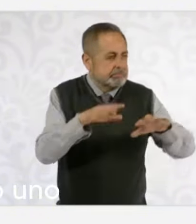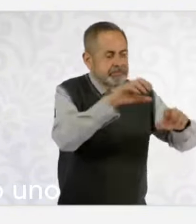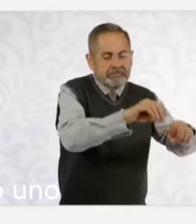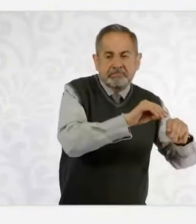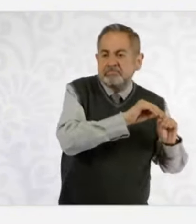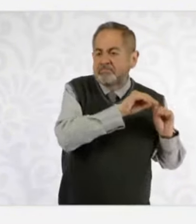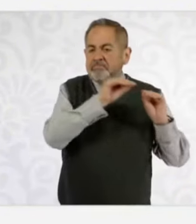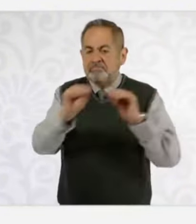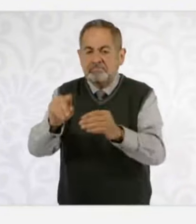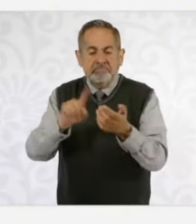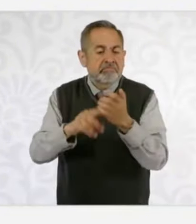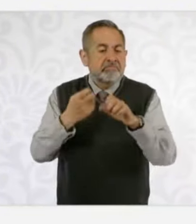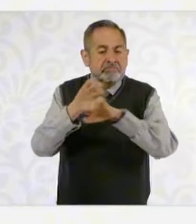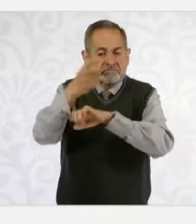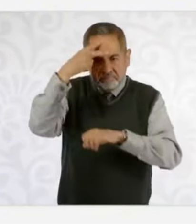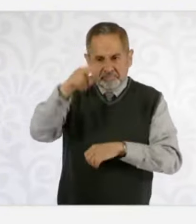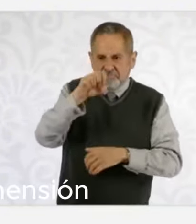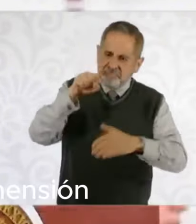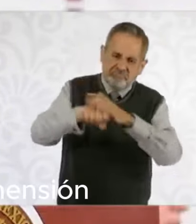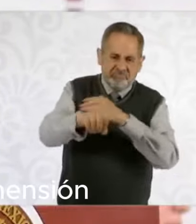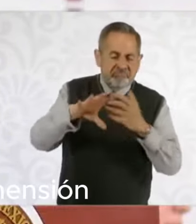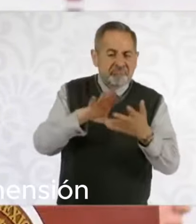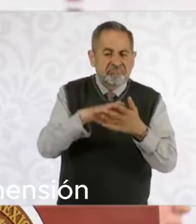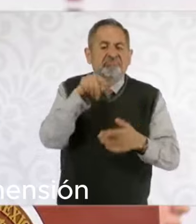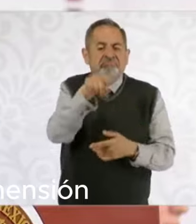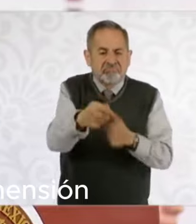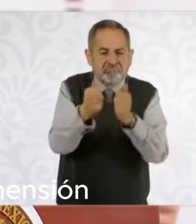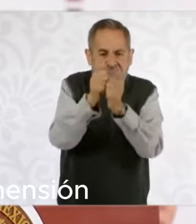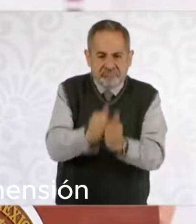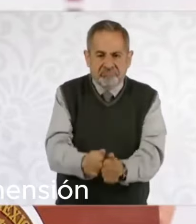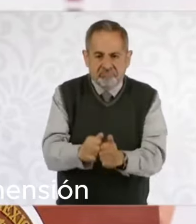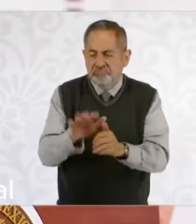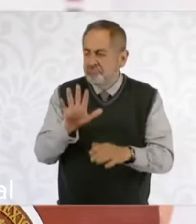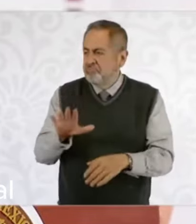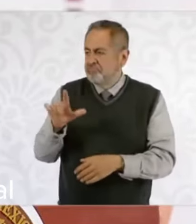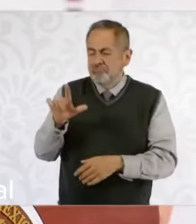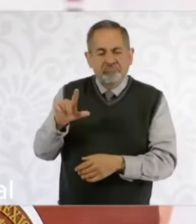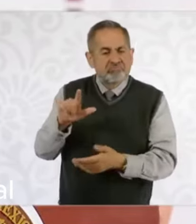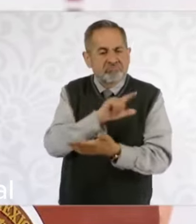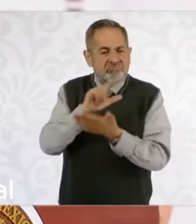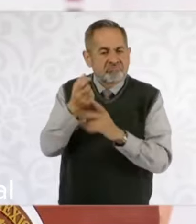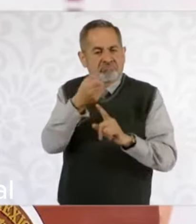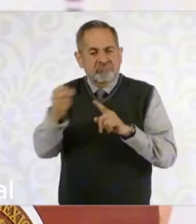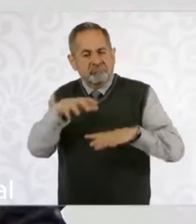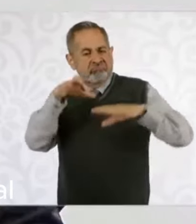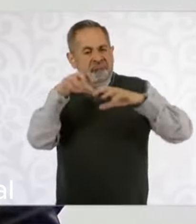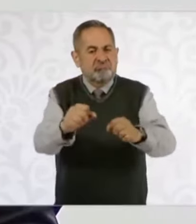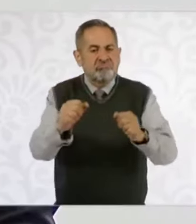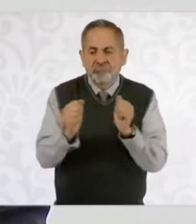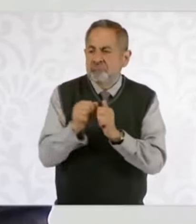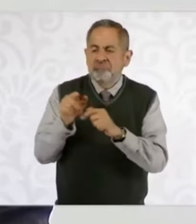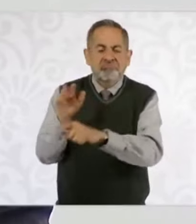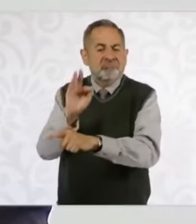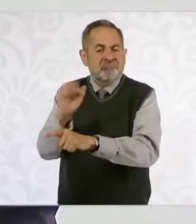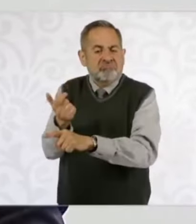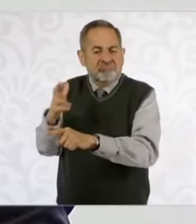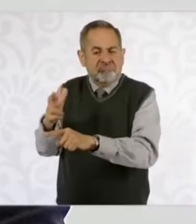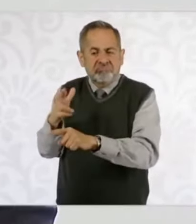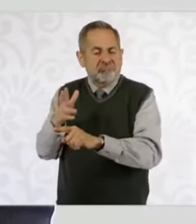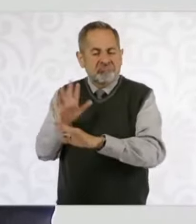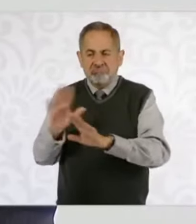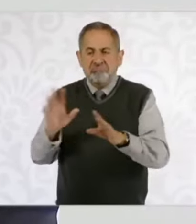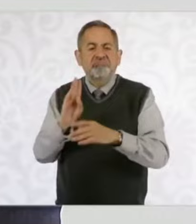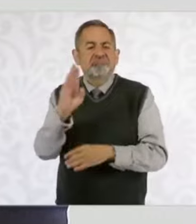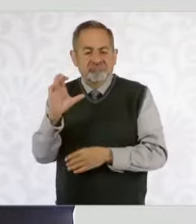Ceferezo número 1 en el Estado de México, donde se cumplimentó una orden de aprehensión en coordinación con la Fiscalía General de